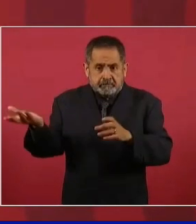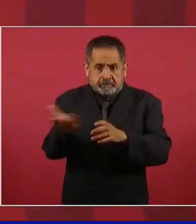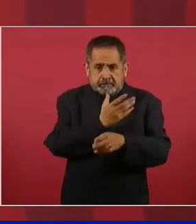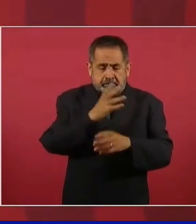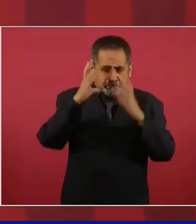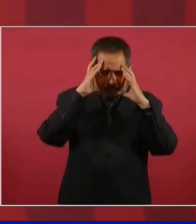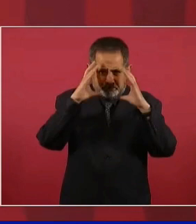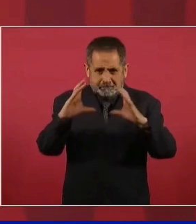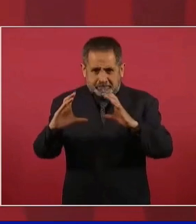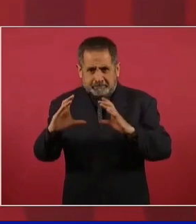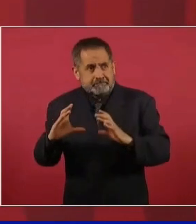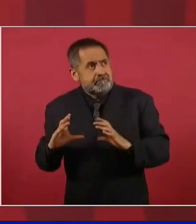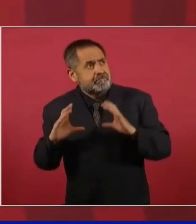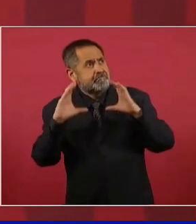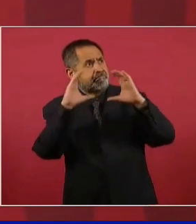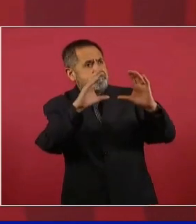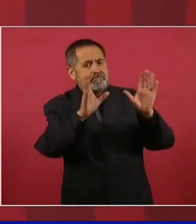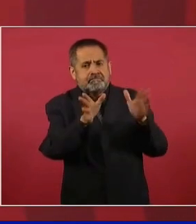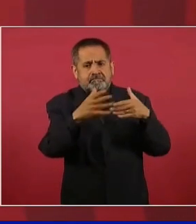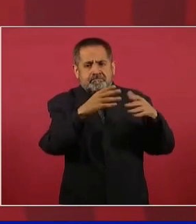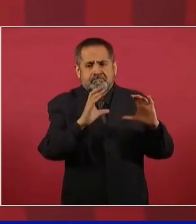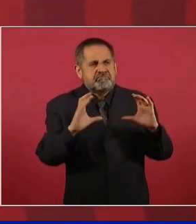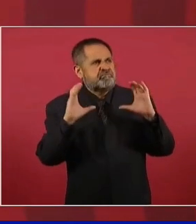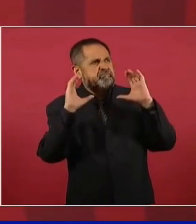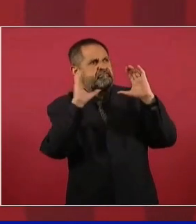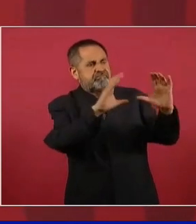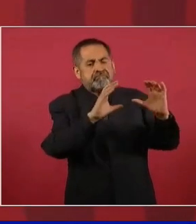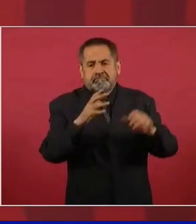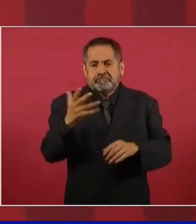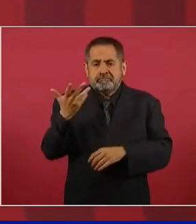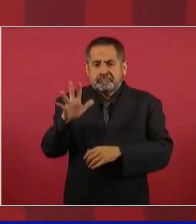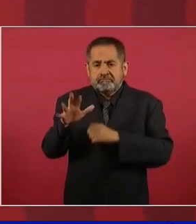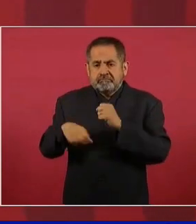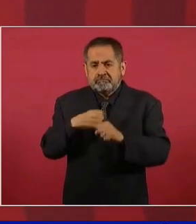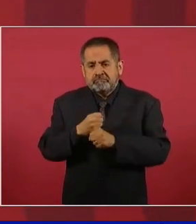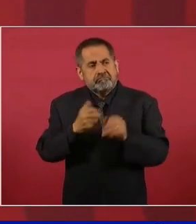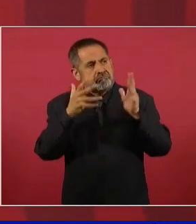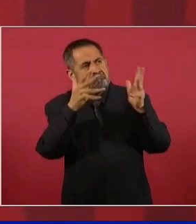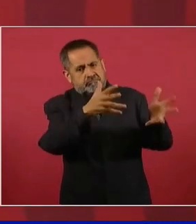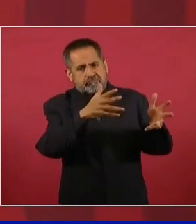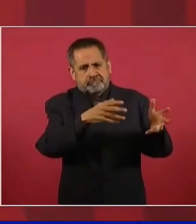exhiben 10 años la cabeza